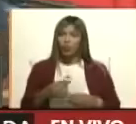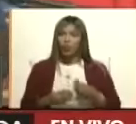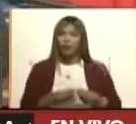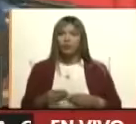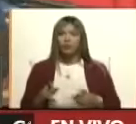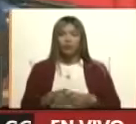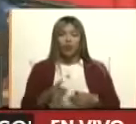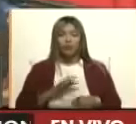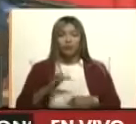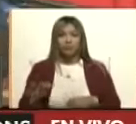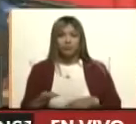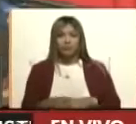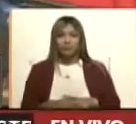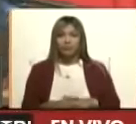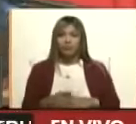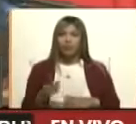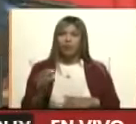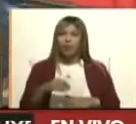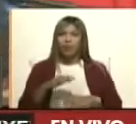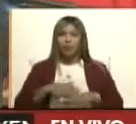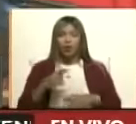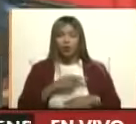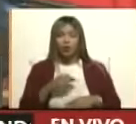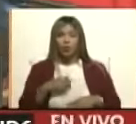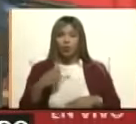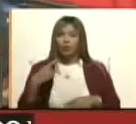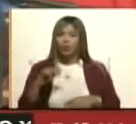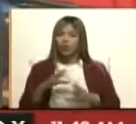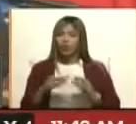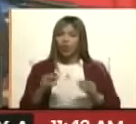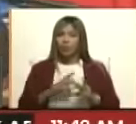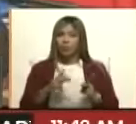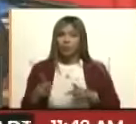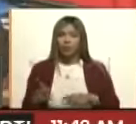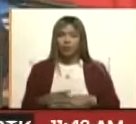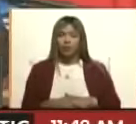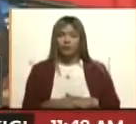nosotros y más, porque nosotros tenemos todos los planes